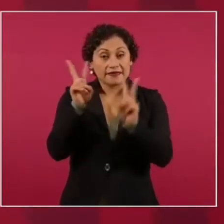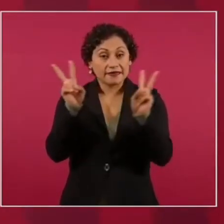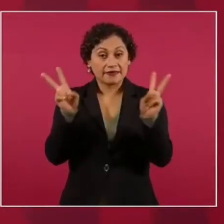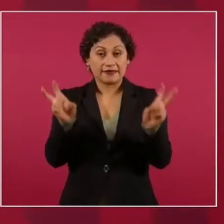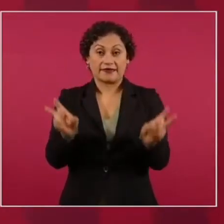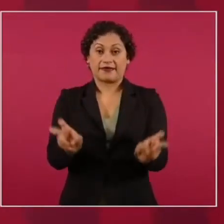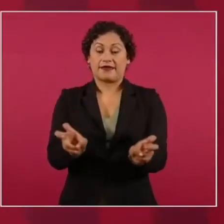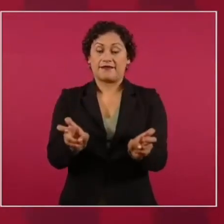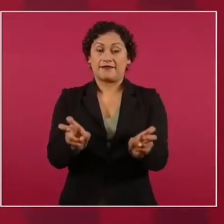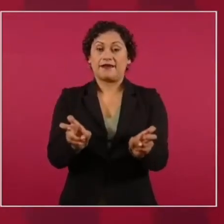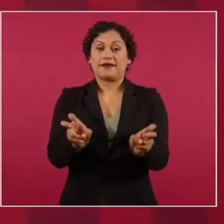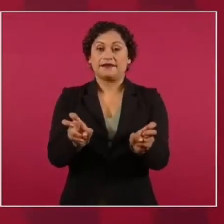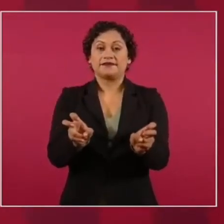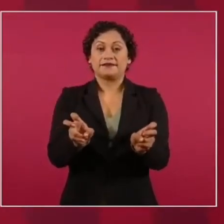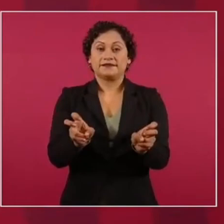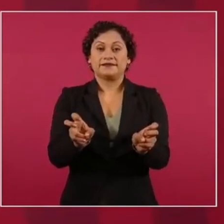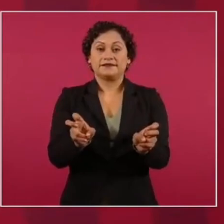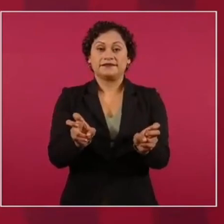el estar